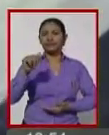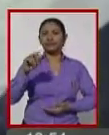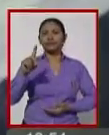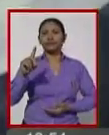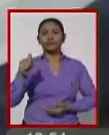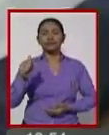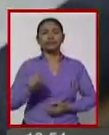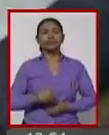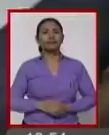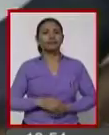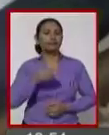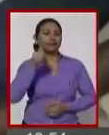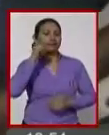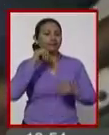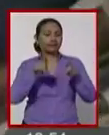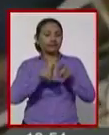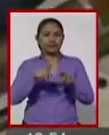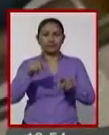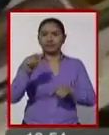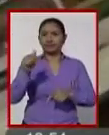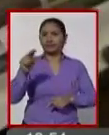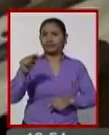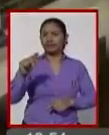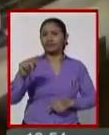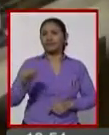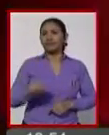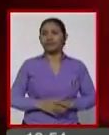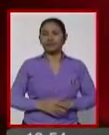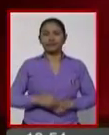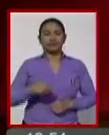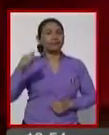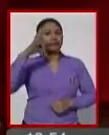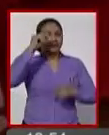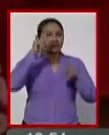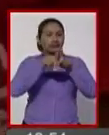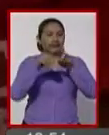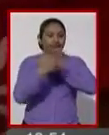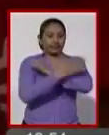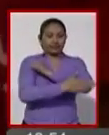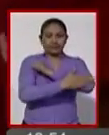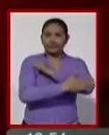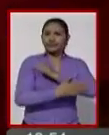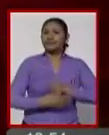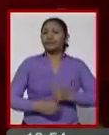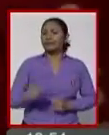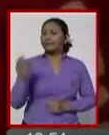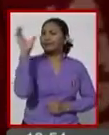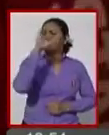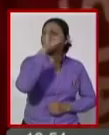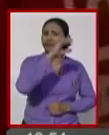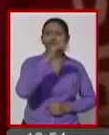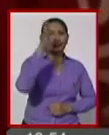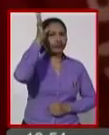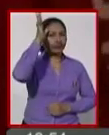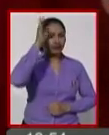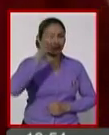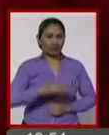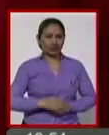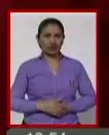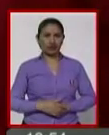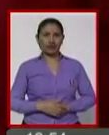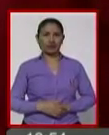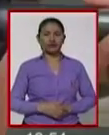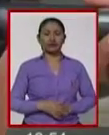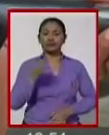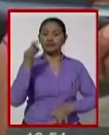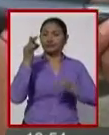Romero. Ella es mi hermana Tatiana, la mayor. Mi hermano está en el campo, no pudo salir. Y lo estamos buscando a él. Bueno,